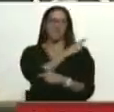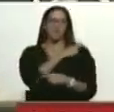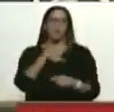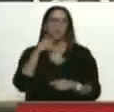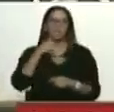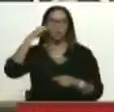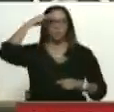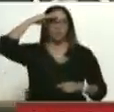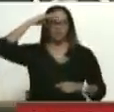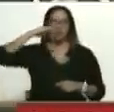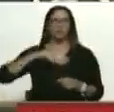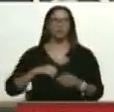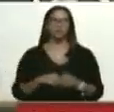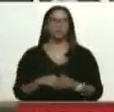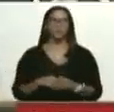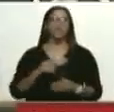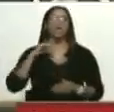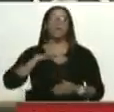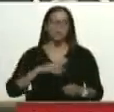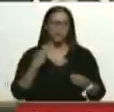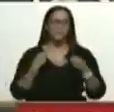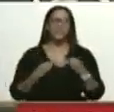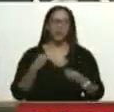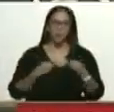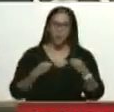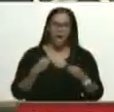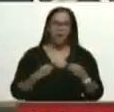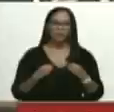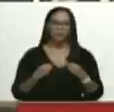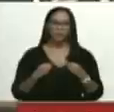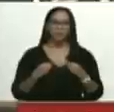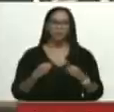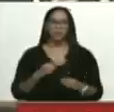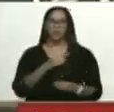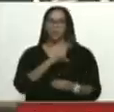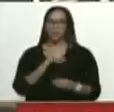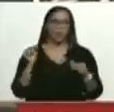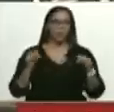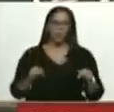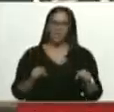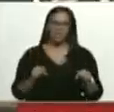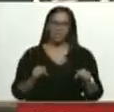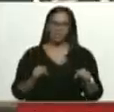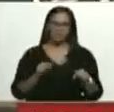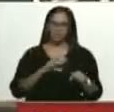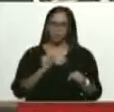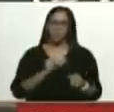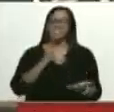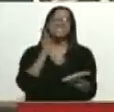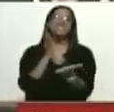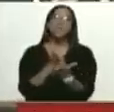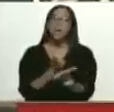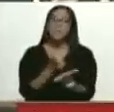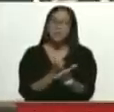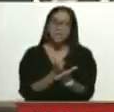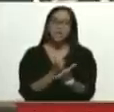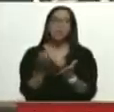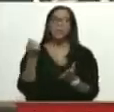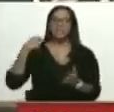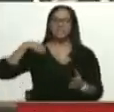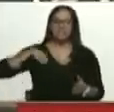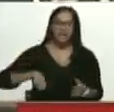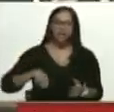militar, está preocupado, no de ahorita, de siempre, por el salario